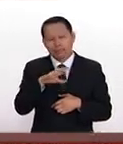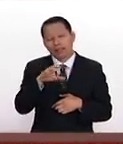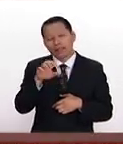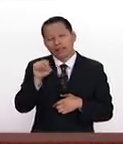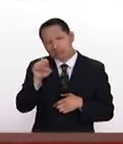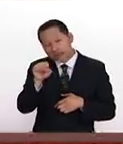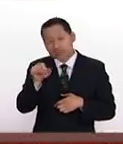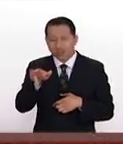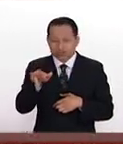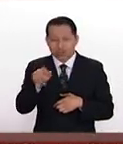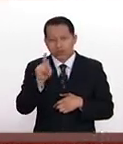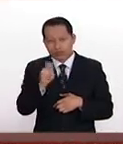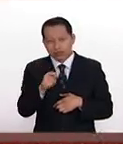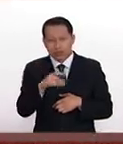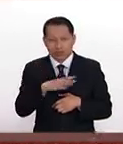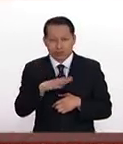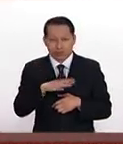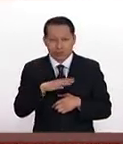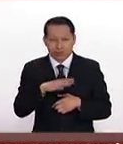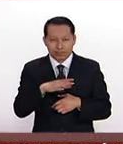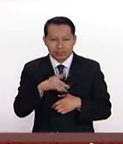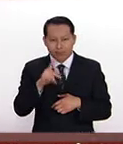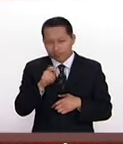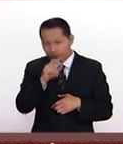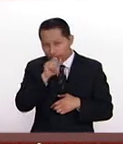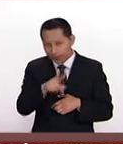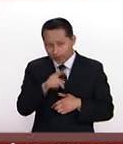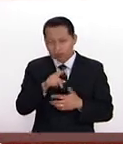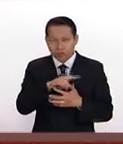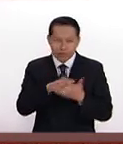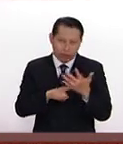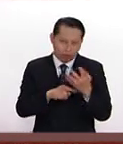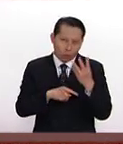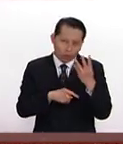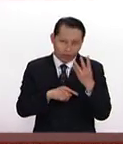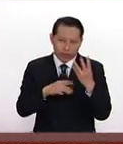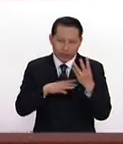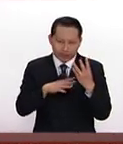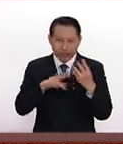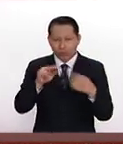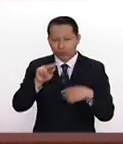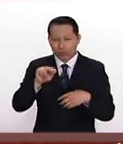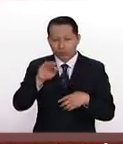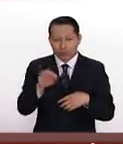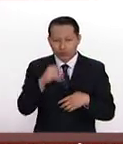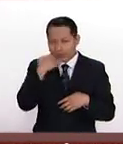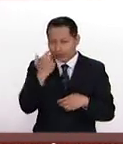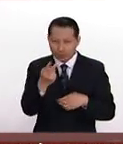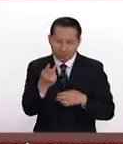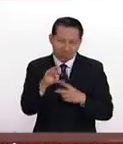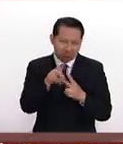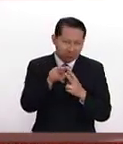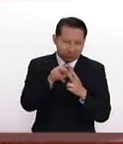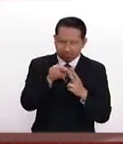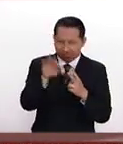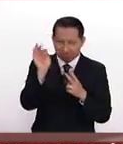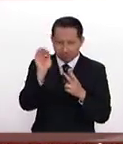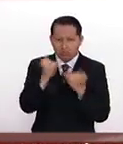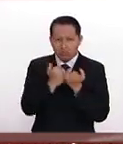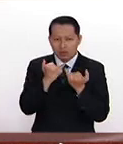casi tendríamos cuatro de cada cinco mexicanos el 80 por ciento quiere una de estas dos fuerzas públicas en la calle